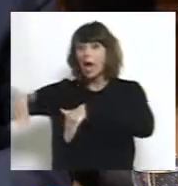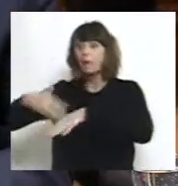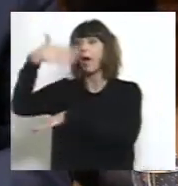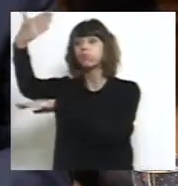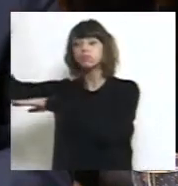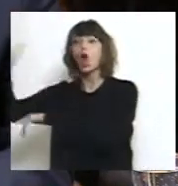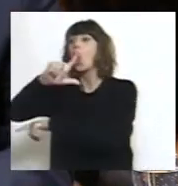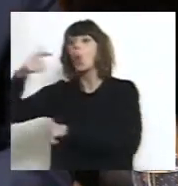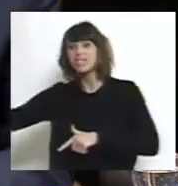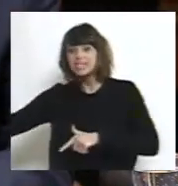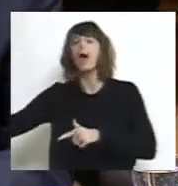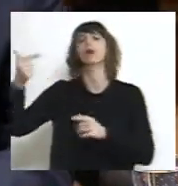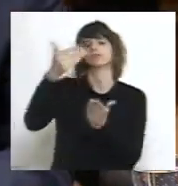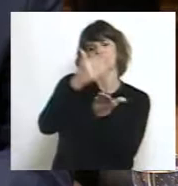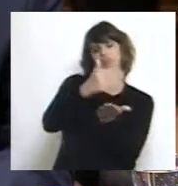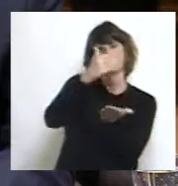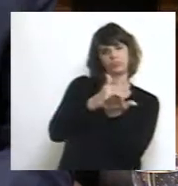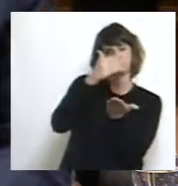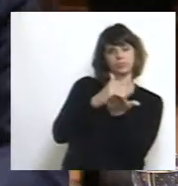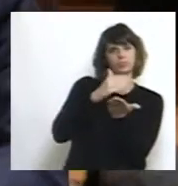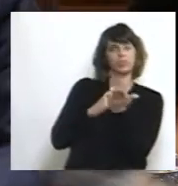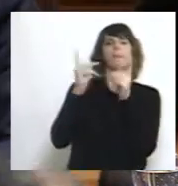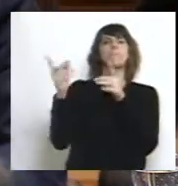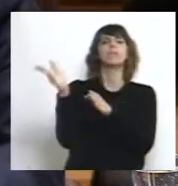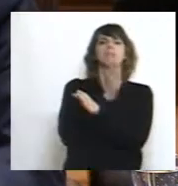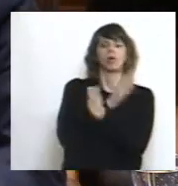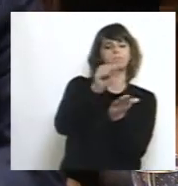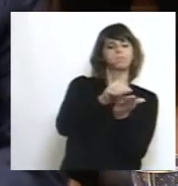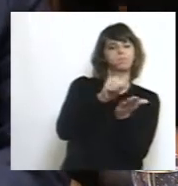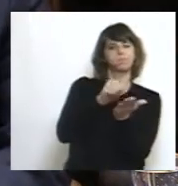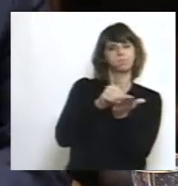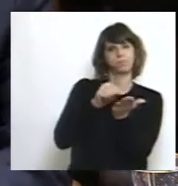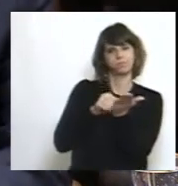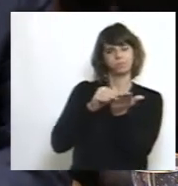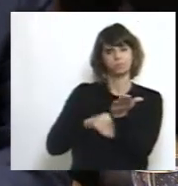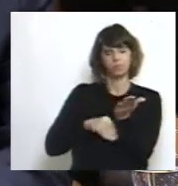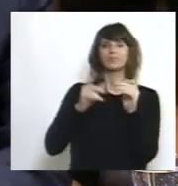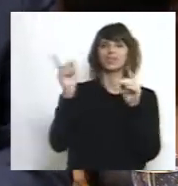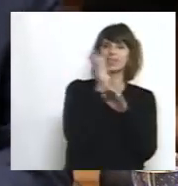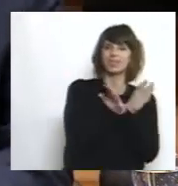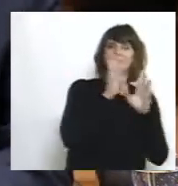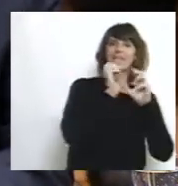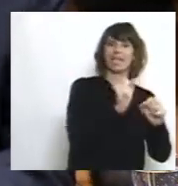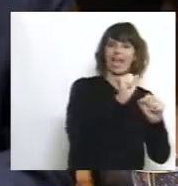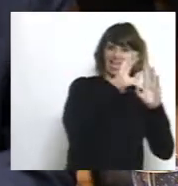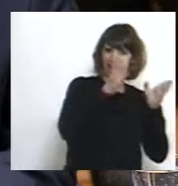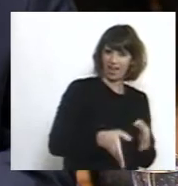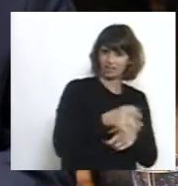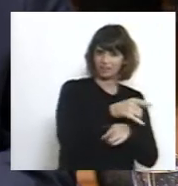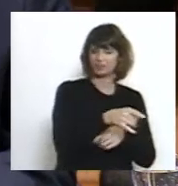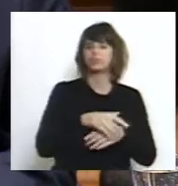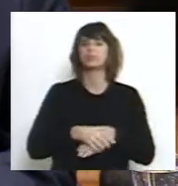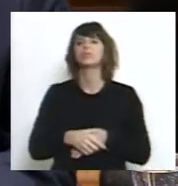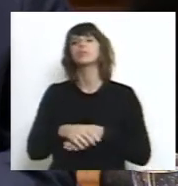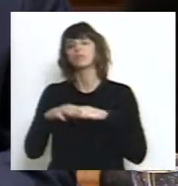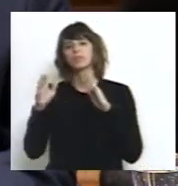se continuará con el orden de inscripción en el registro de la Secretaría Legislativa. Muchas gracias. Le pido que ponga el